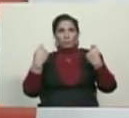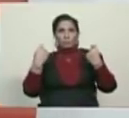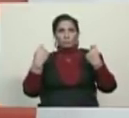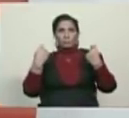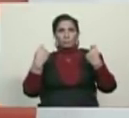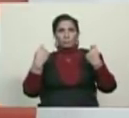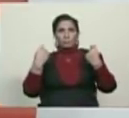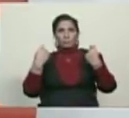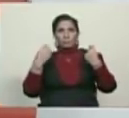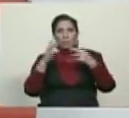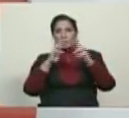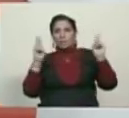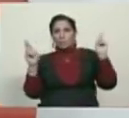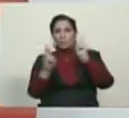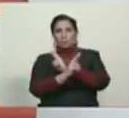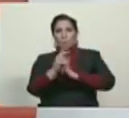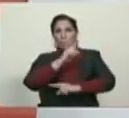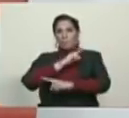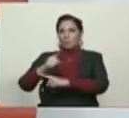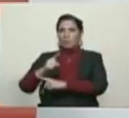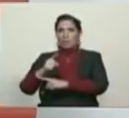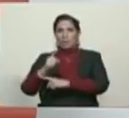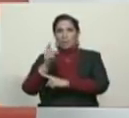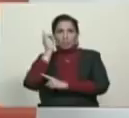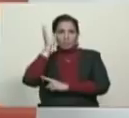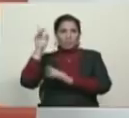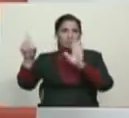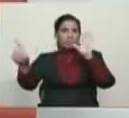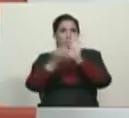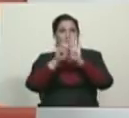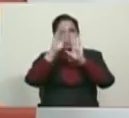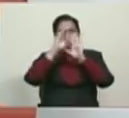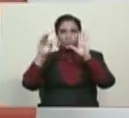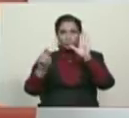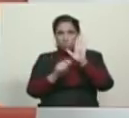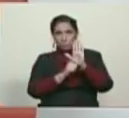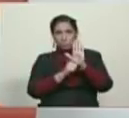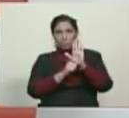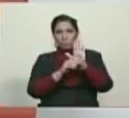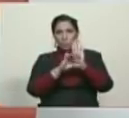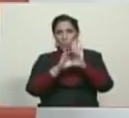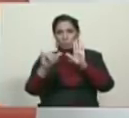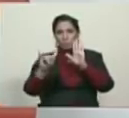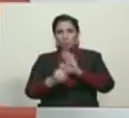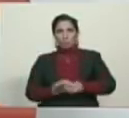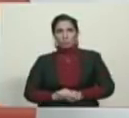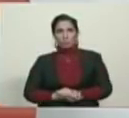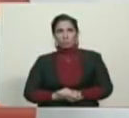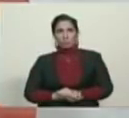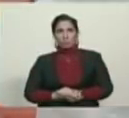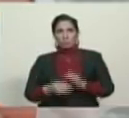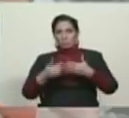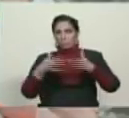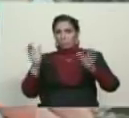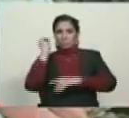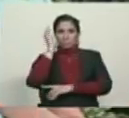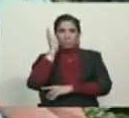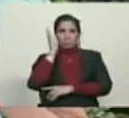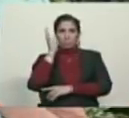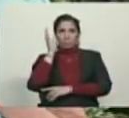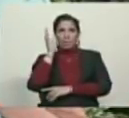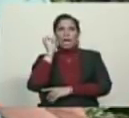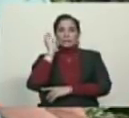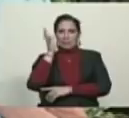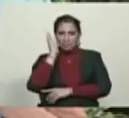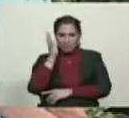la revocación del mandato, las iniciativas legislativas, constitucionales y constituyentes, el cabildo abierto y la asamblea de